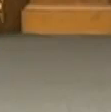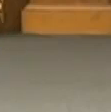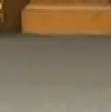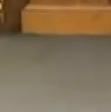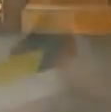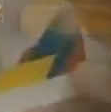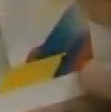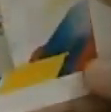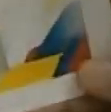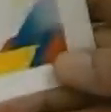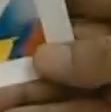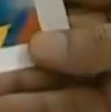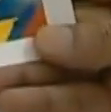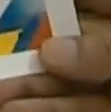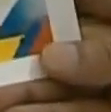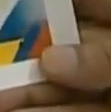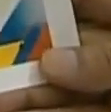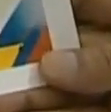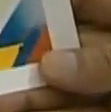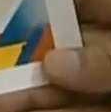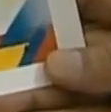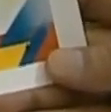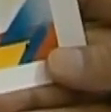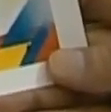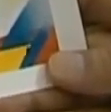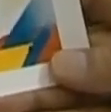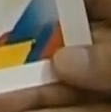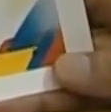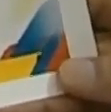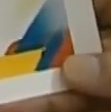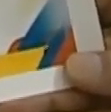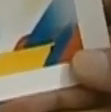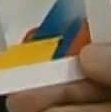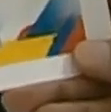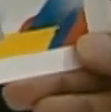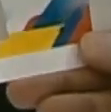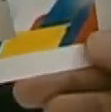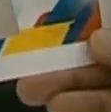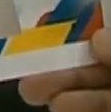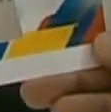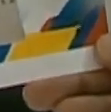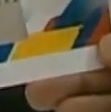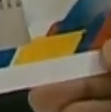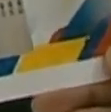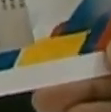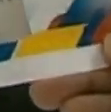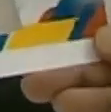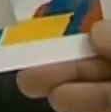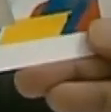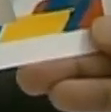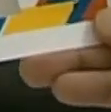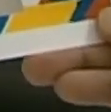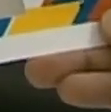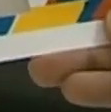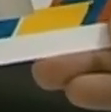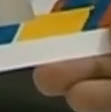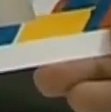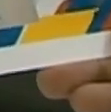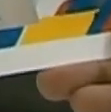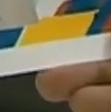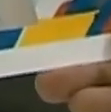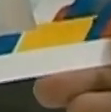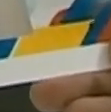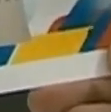curva exponencial y dolorosa de Brasil, muy dolorosa, toda nuestra solidaridad con el pueblo de